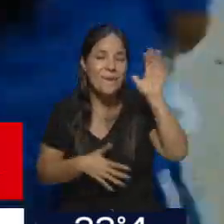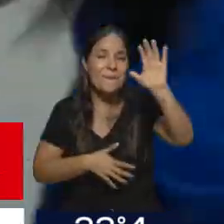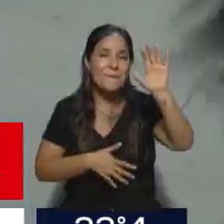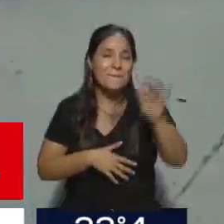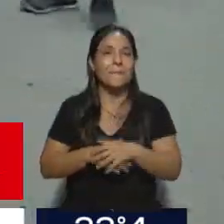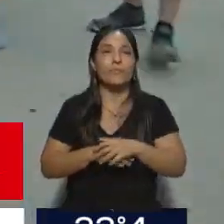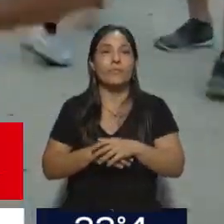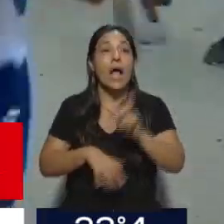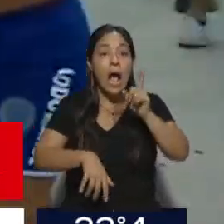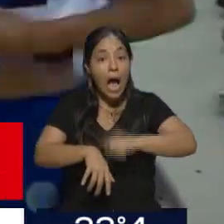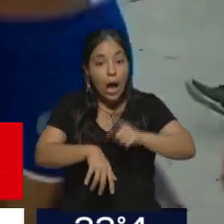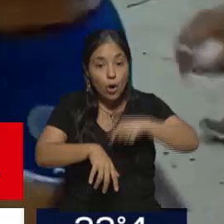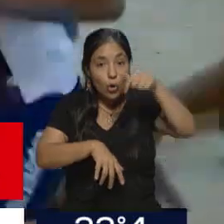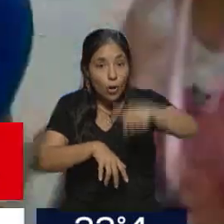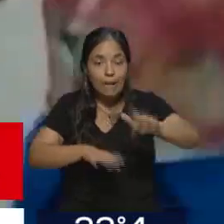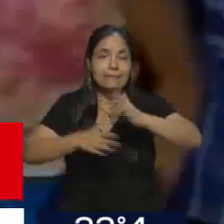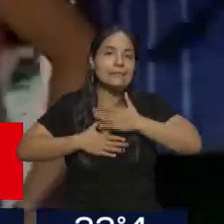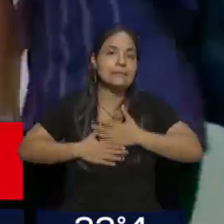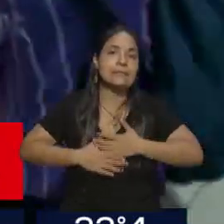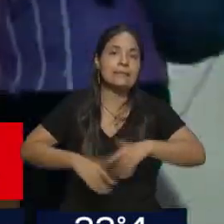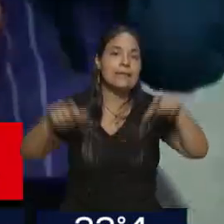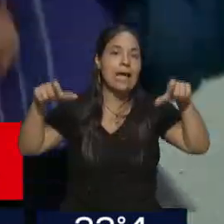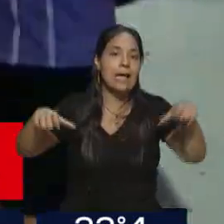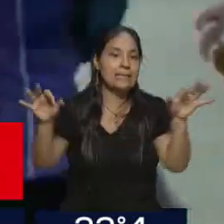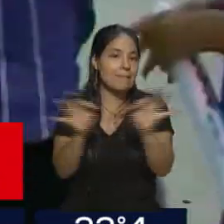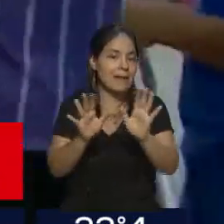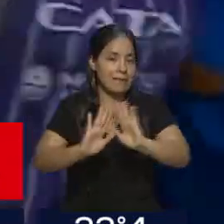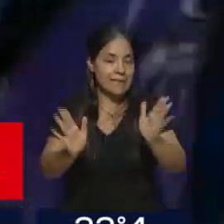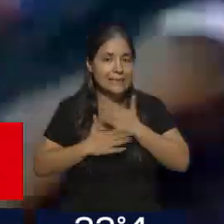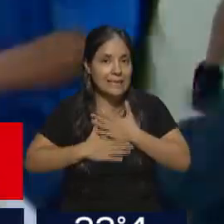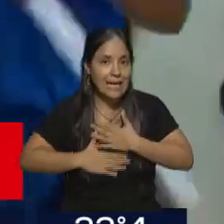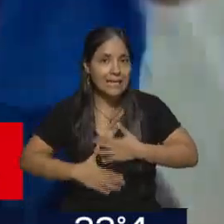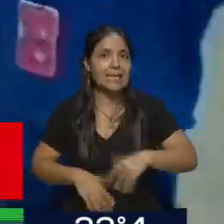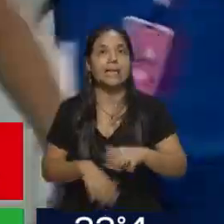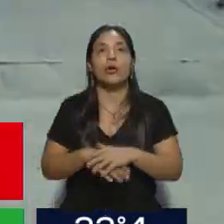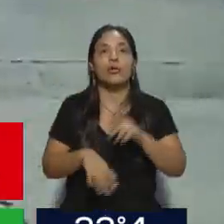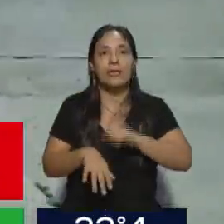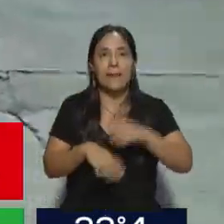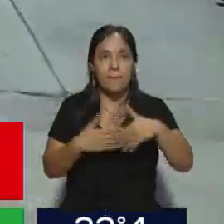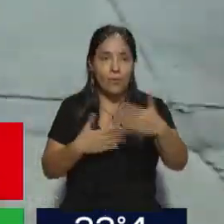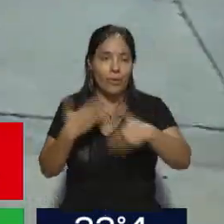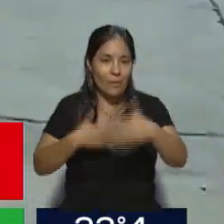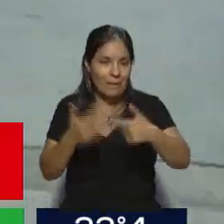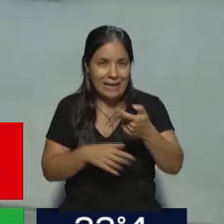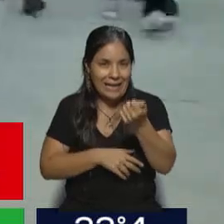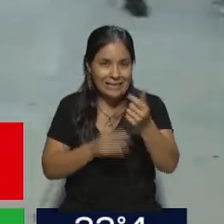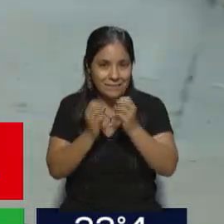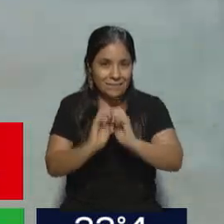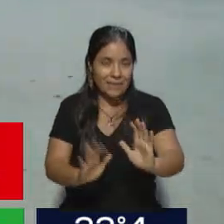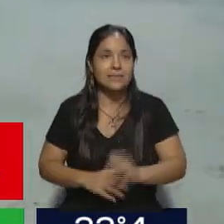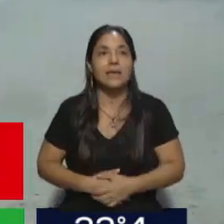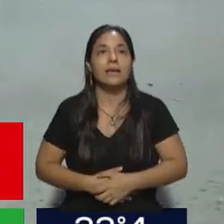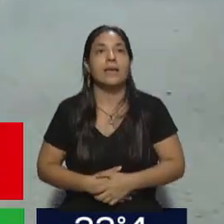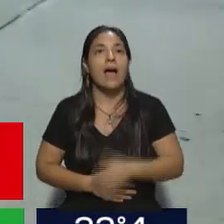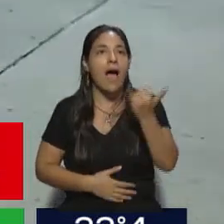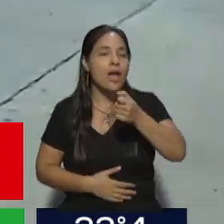a esta hora hay tranquilidad en el Malvinas Argentinas, a 22 minutos del juego. Tenemos las notas preparadas, ¿no? José